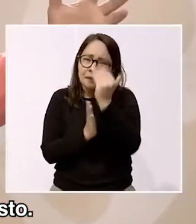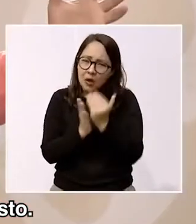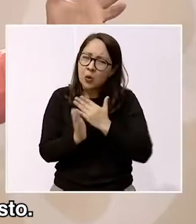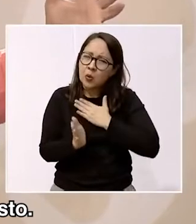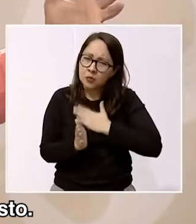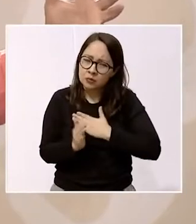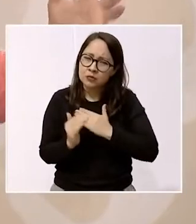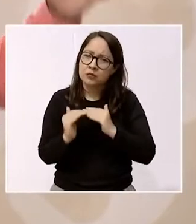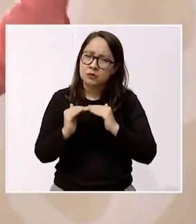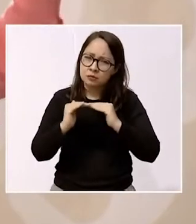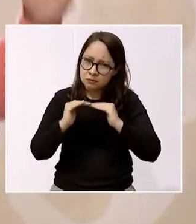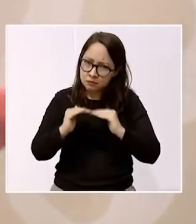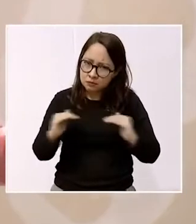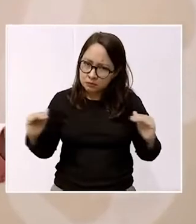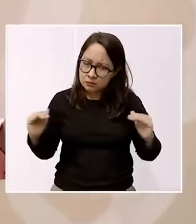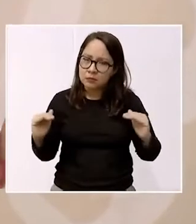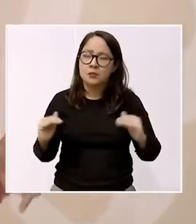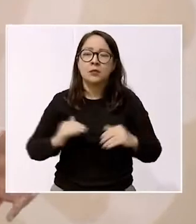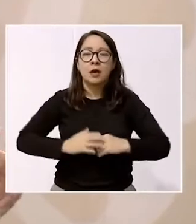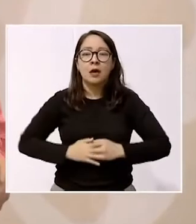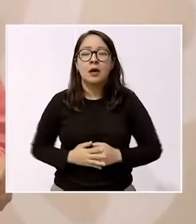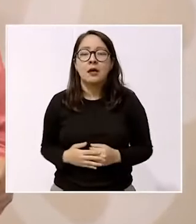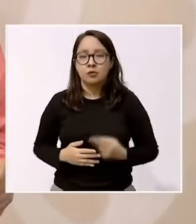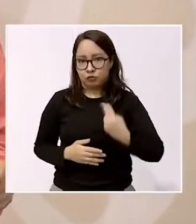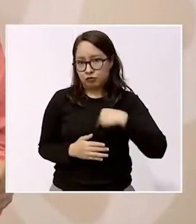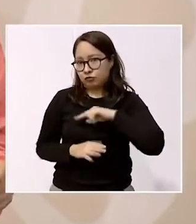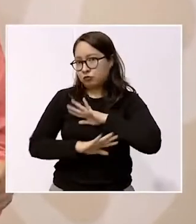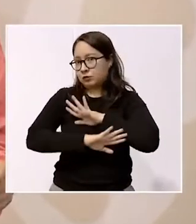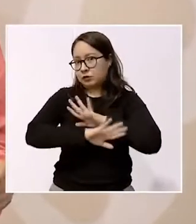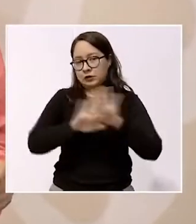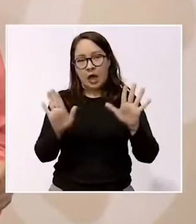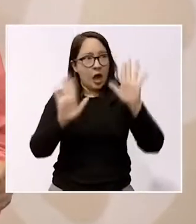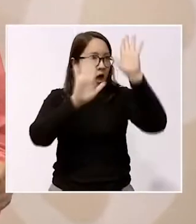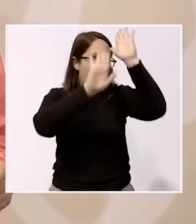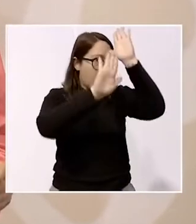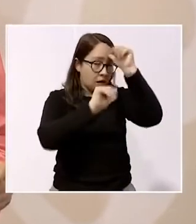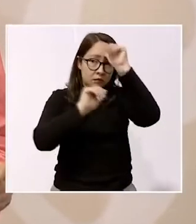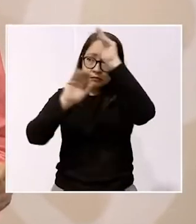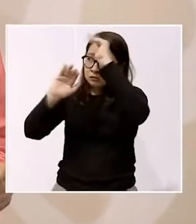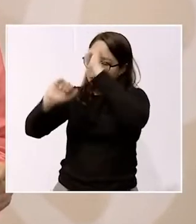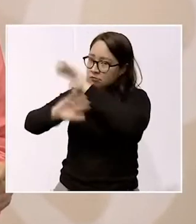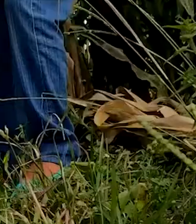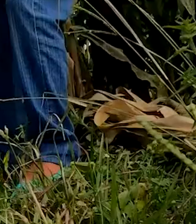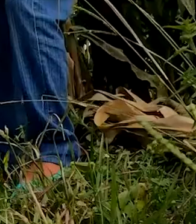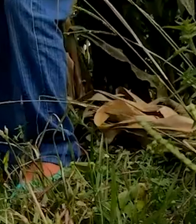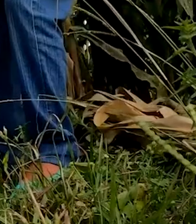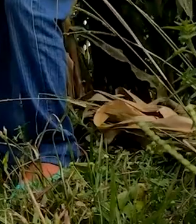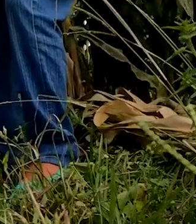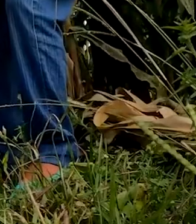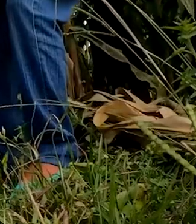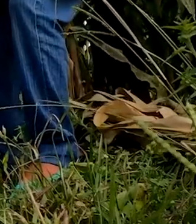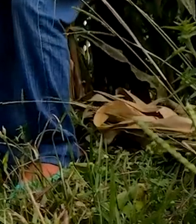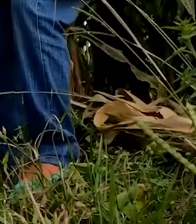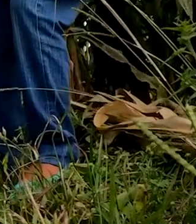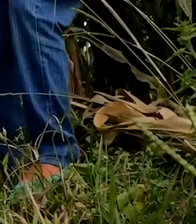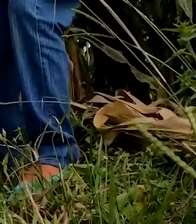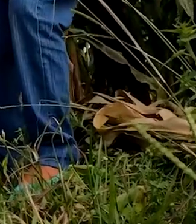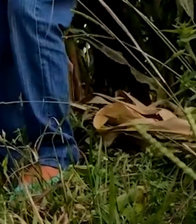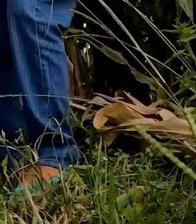justo. Ya suscribimos este acuerdo y lo que